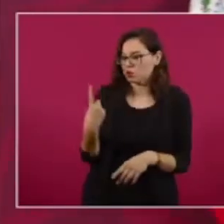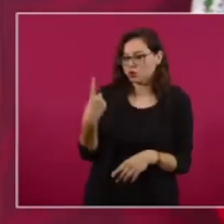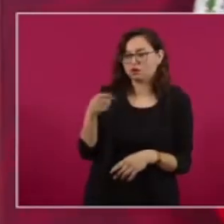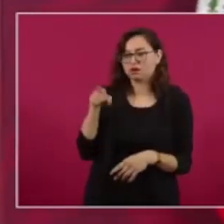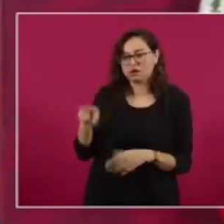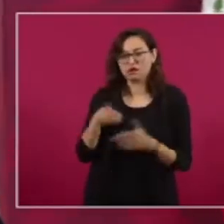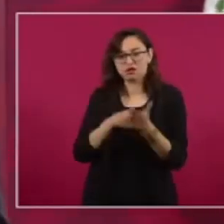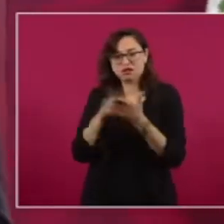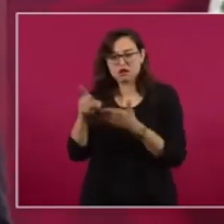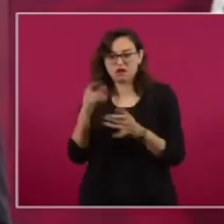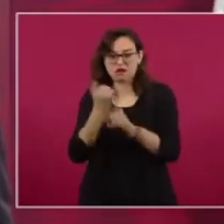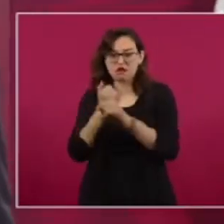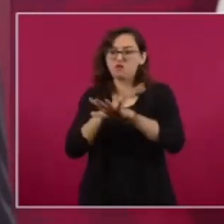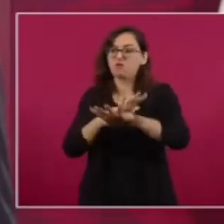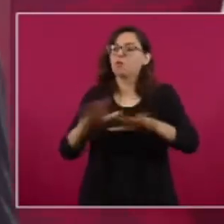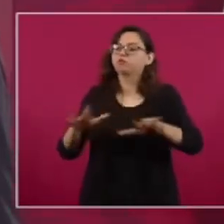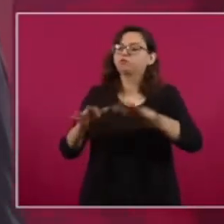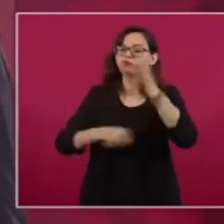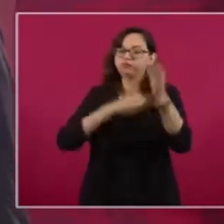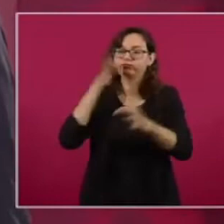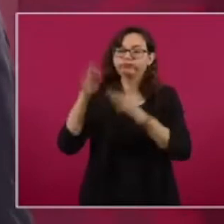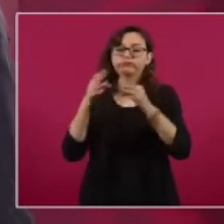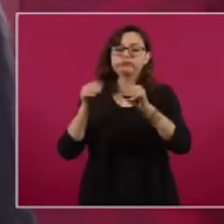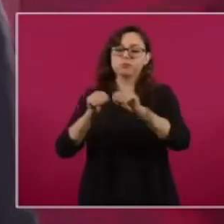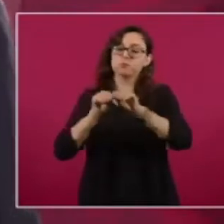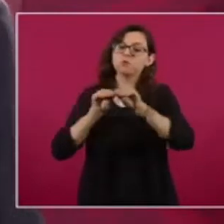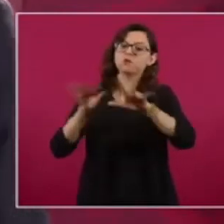da a conocer información